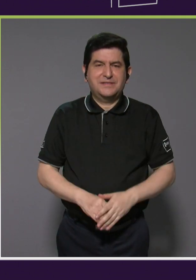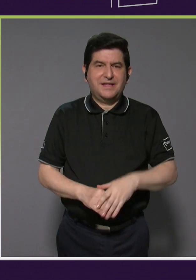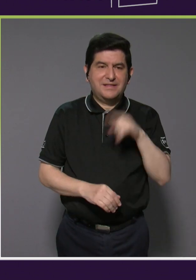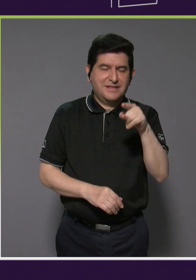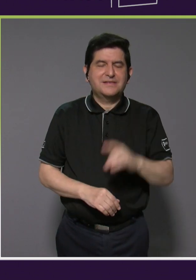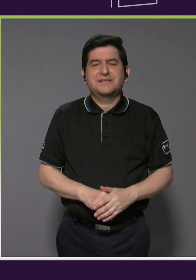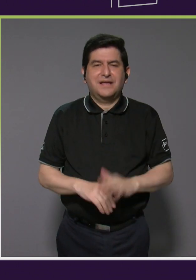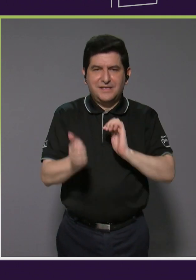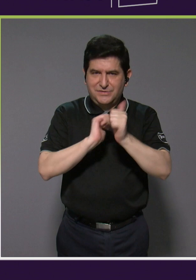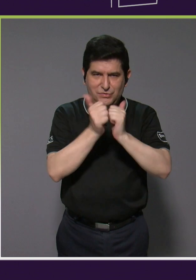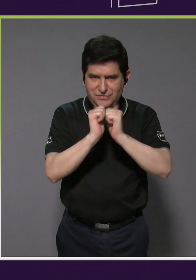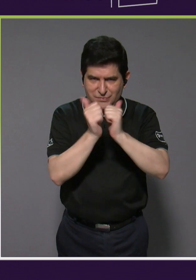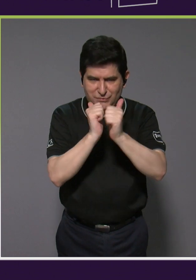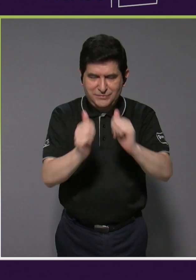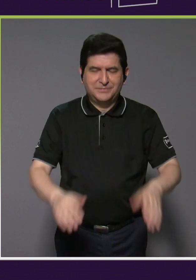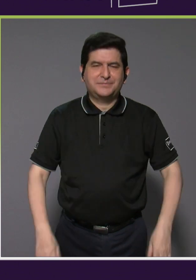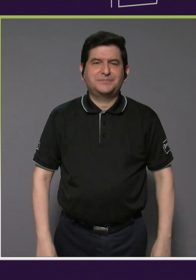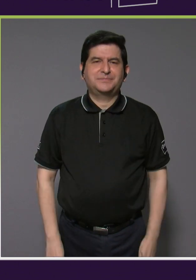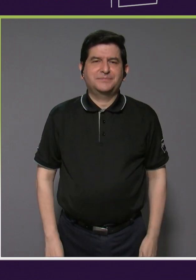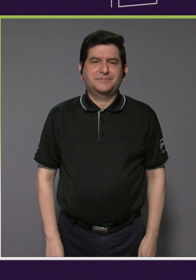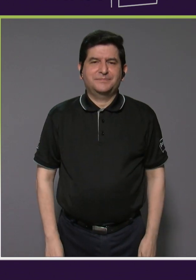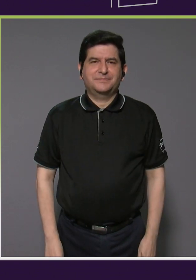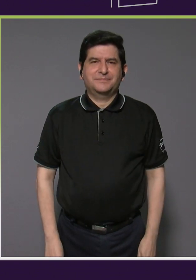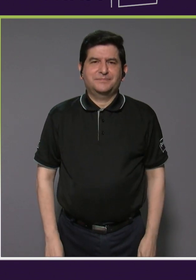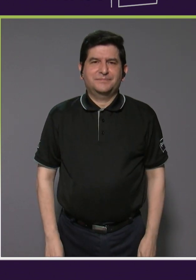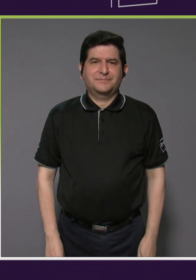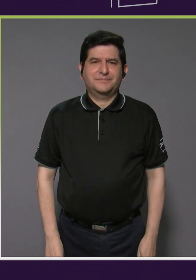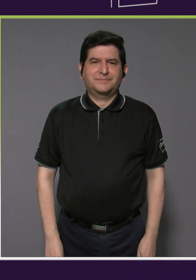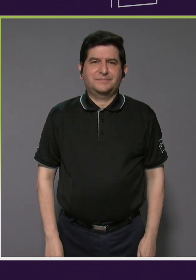estas justas deportivas.